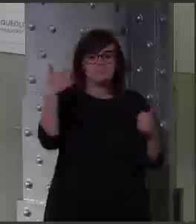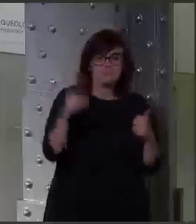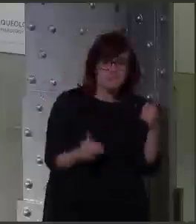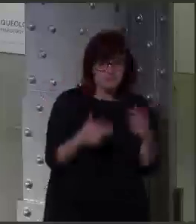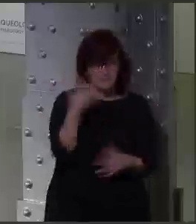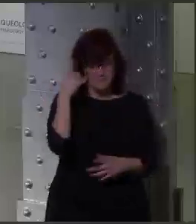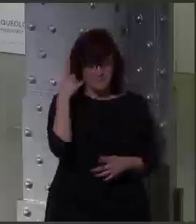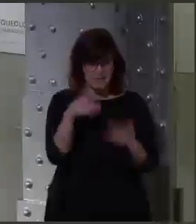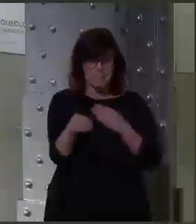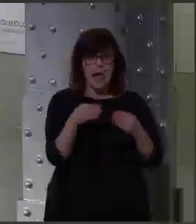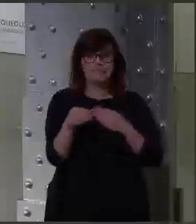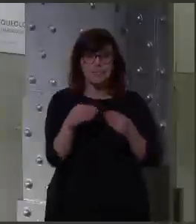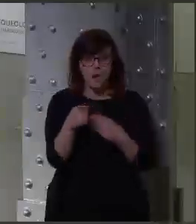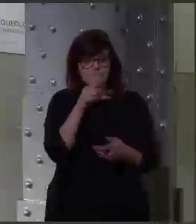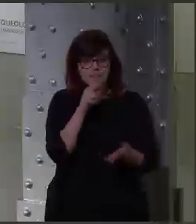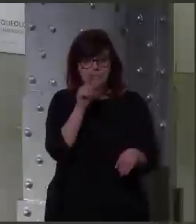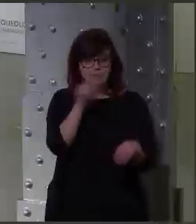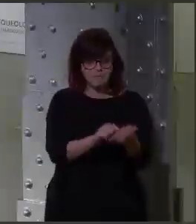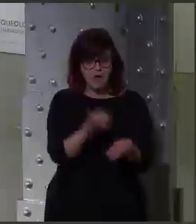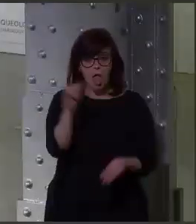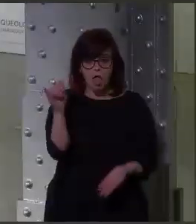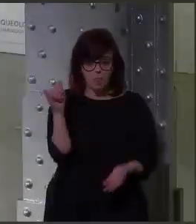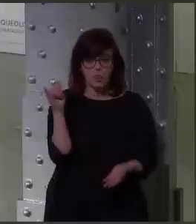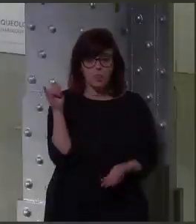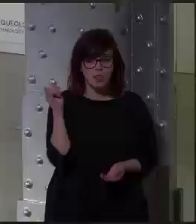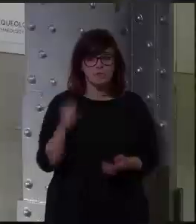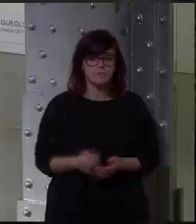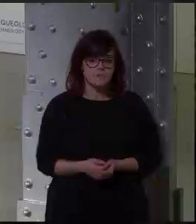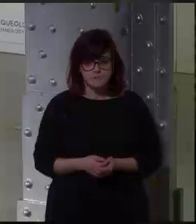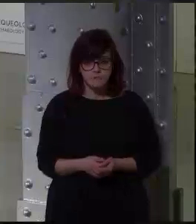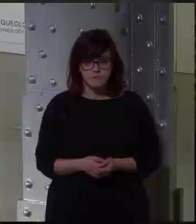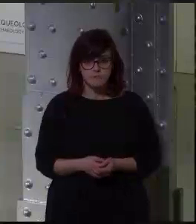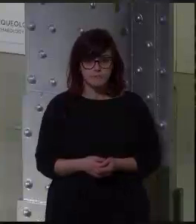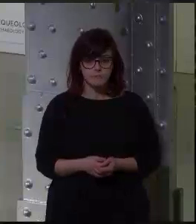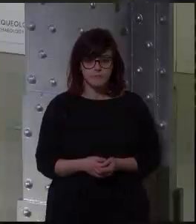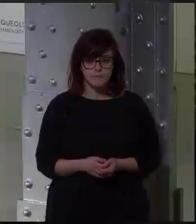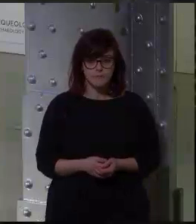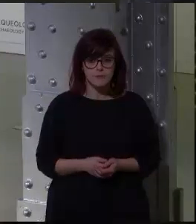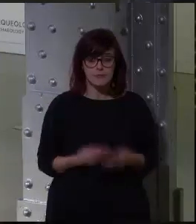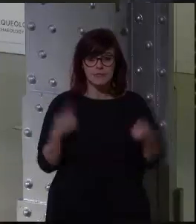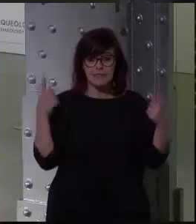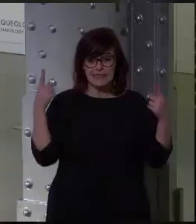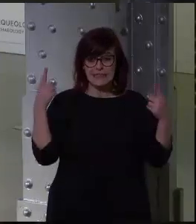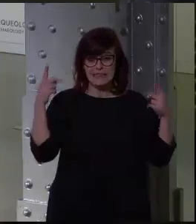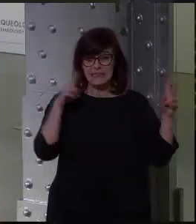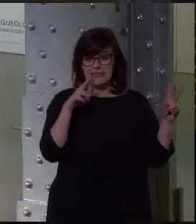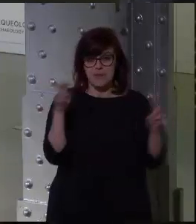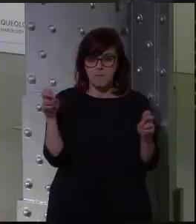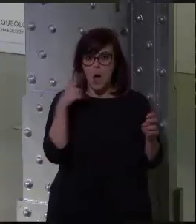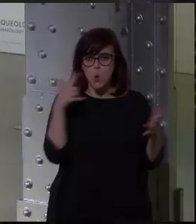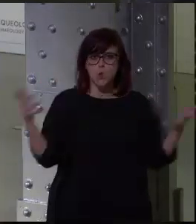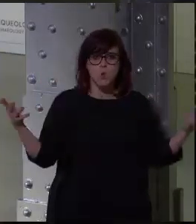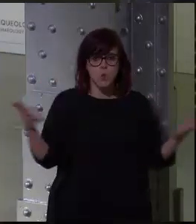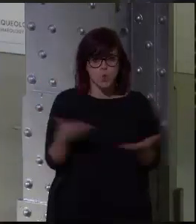porque saben que va a salir plásticos ahí. Sí, desde luego la urgencia sí parece, y desde